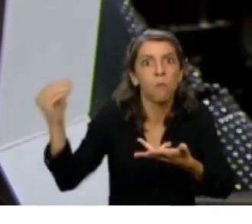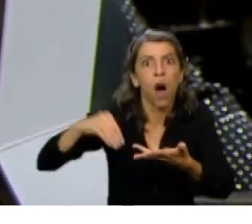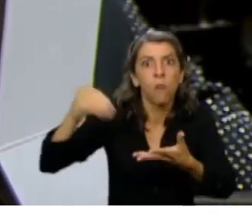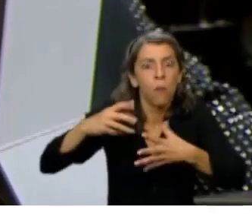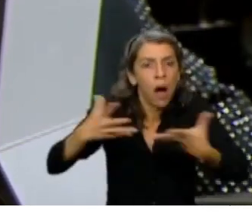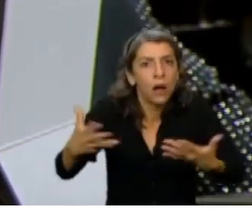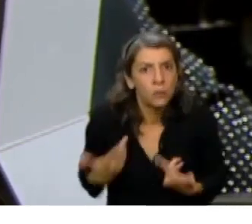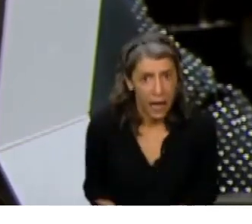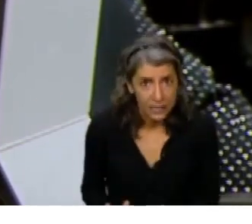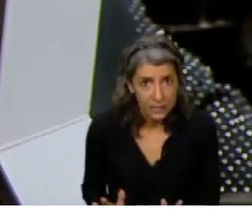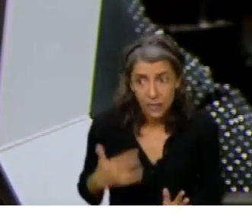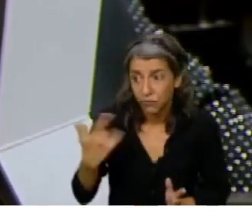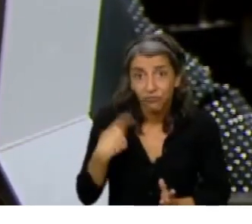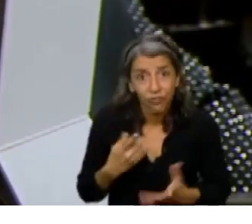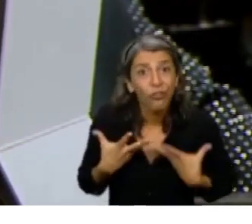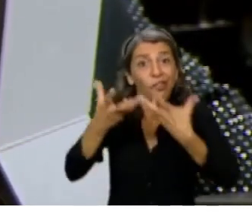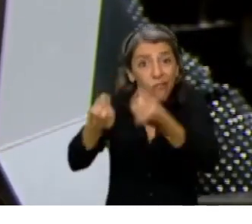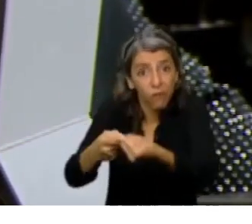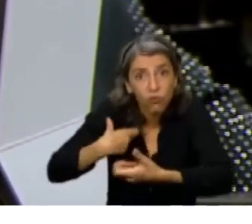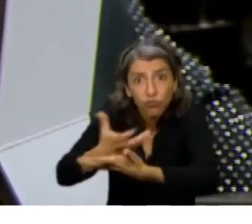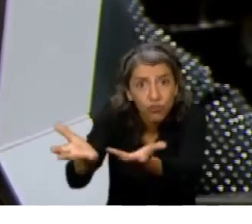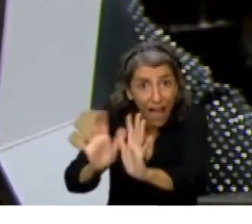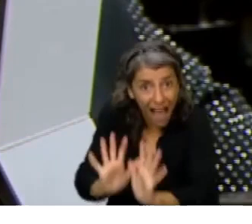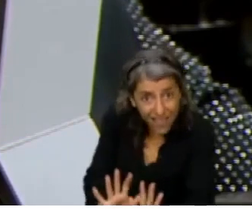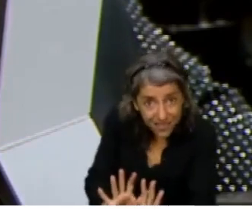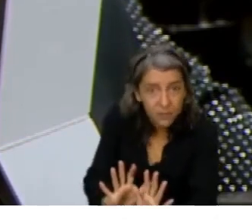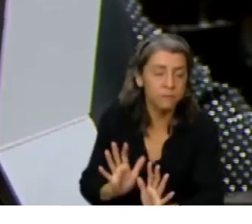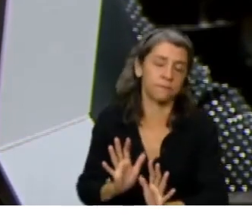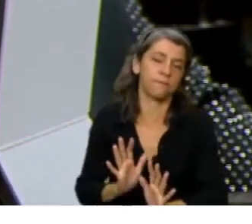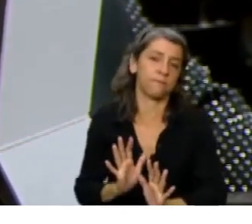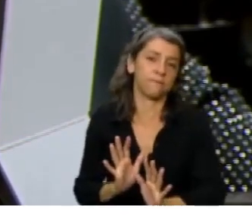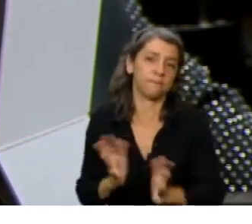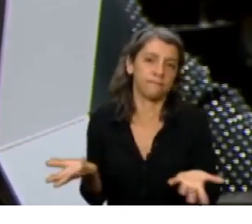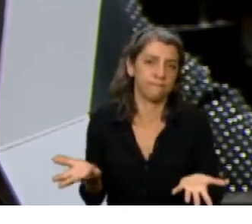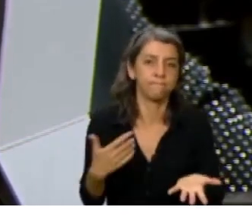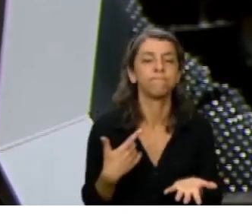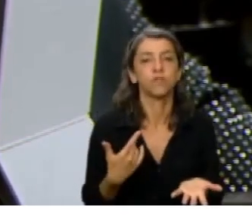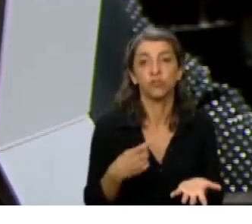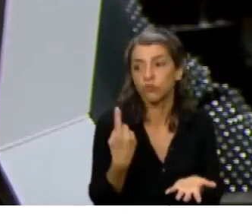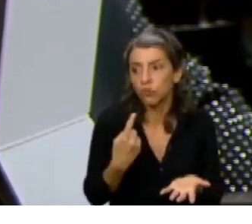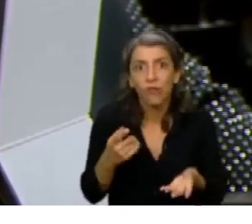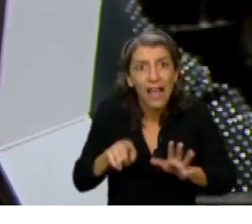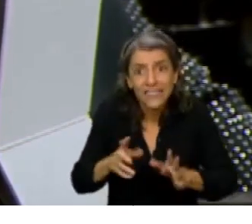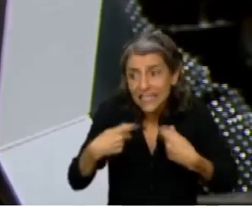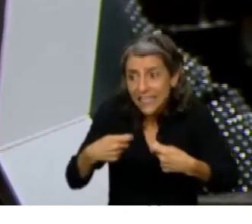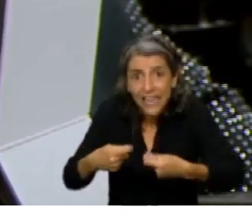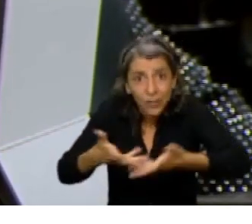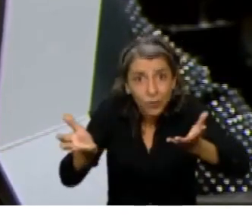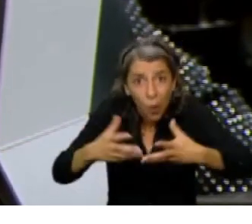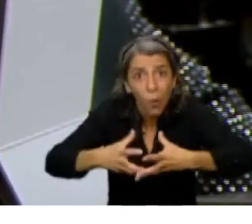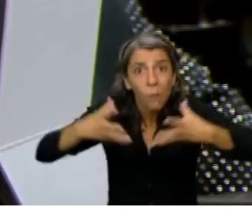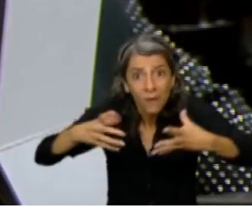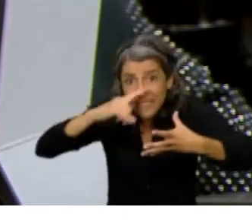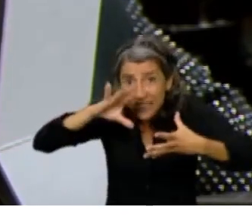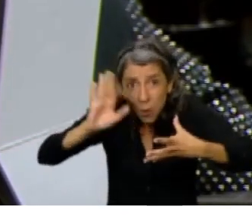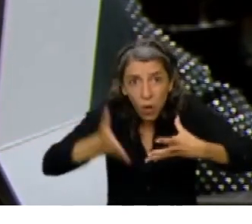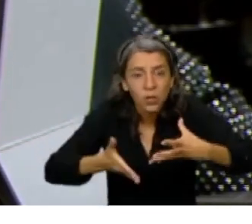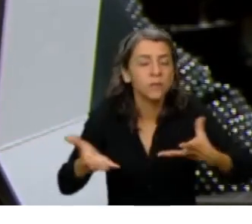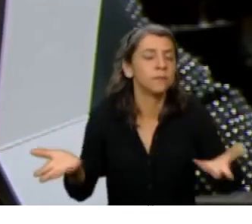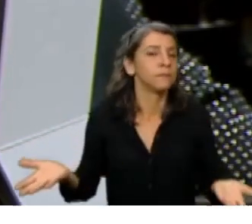respeto y defensa de nuestros ciudadanos cuando de esta manera hacemos crecer el gasto público 70%, cuando,